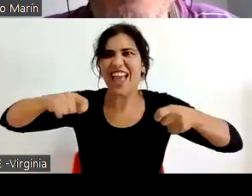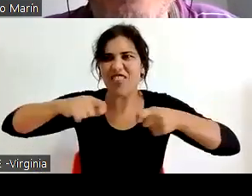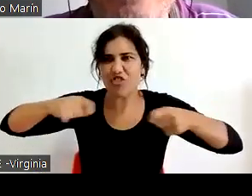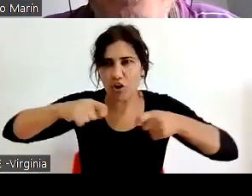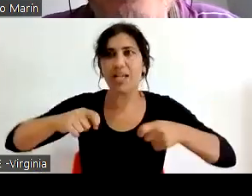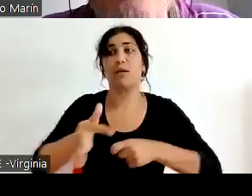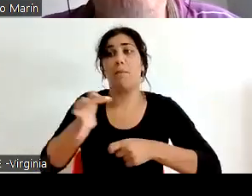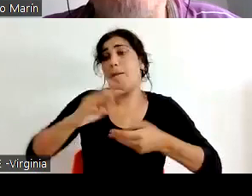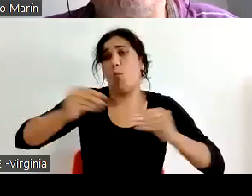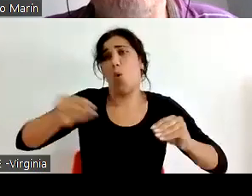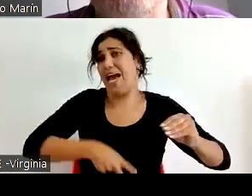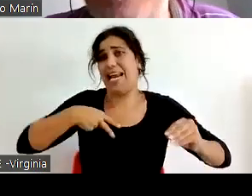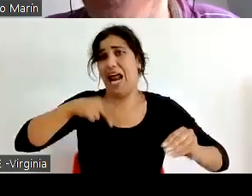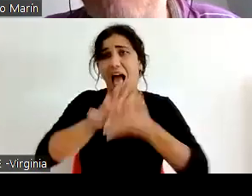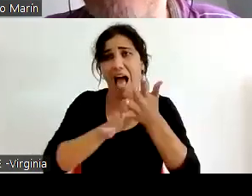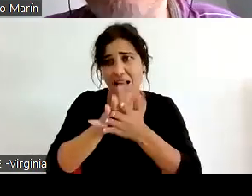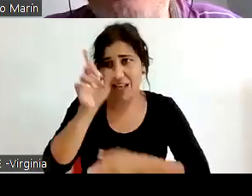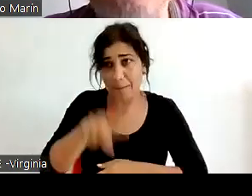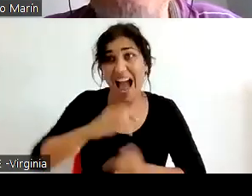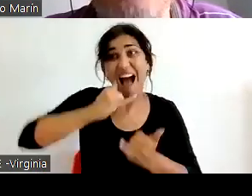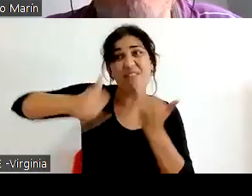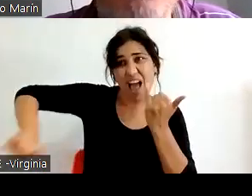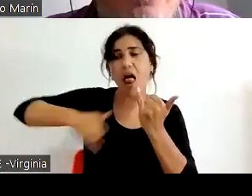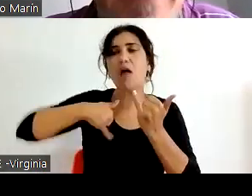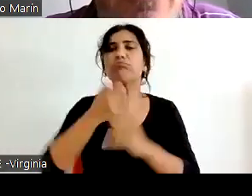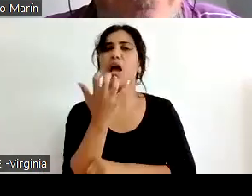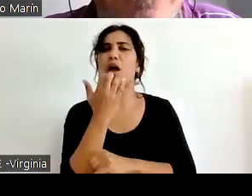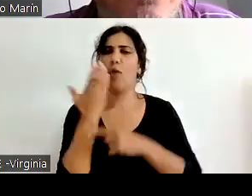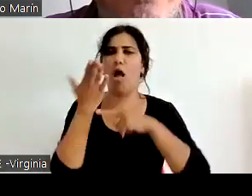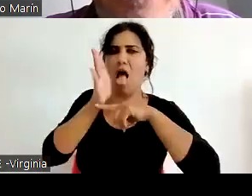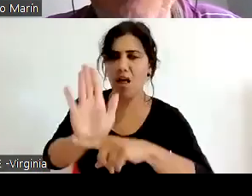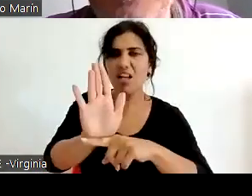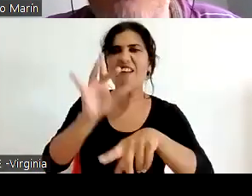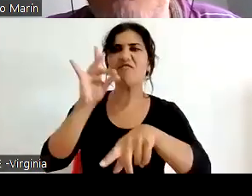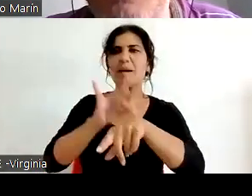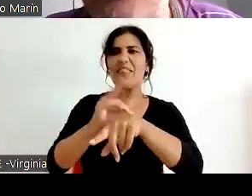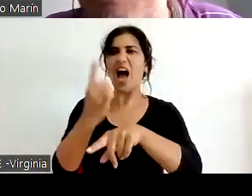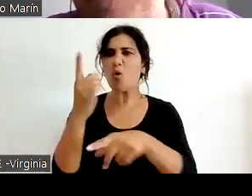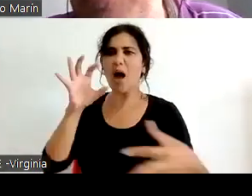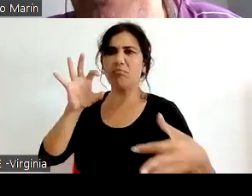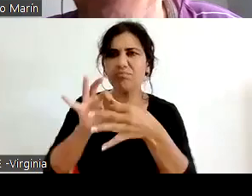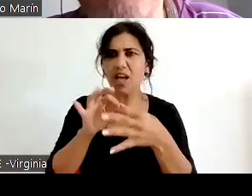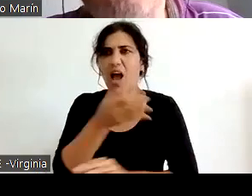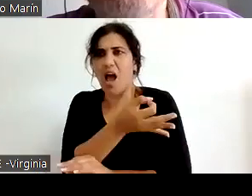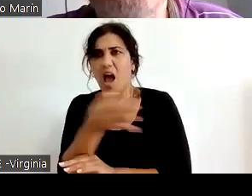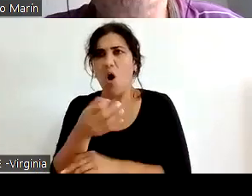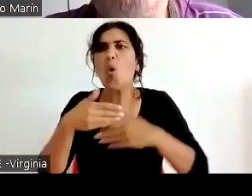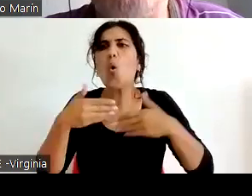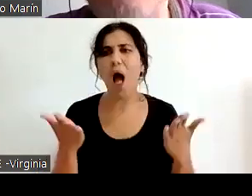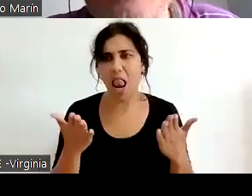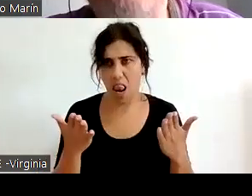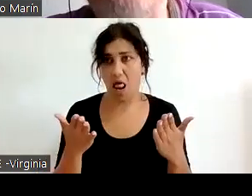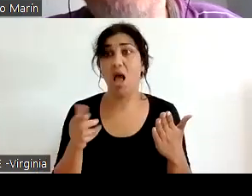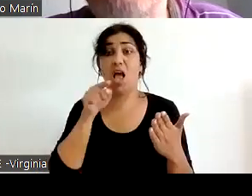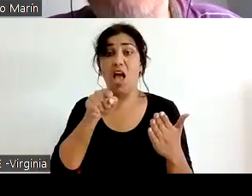músculos en general. Y al final pondremos un ejemplo de una patología en concreto, de una enfermedad, de una dolencia, que es